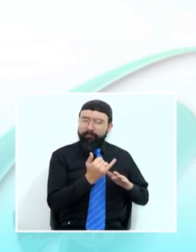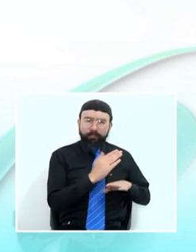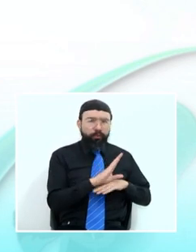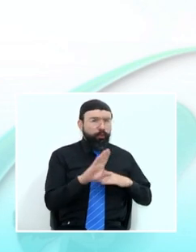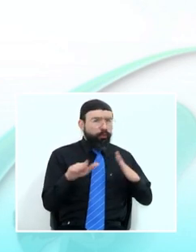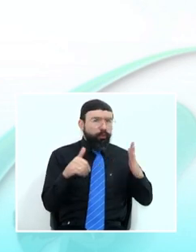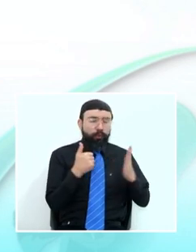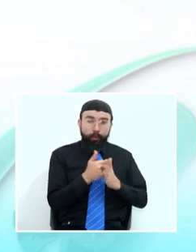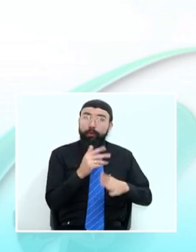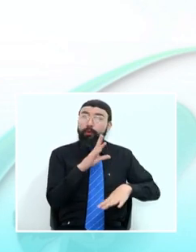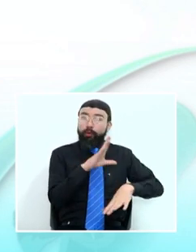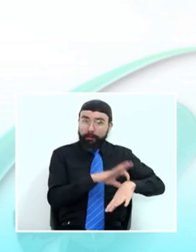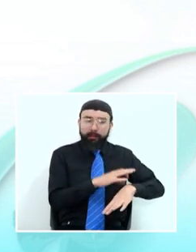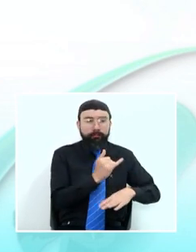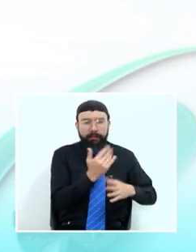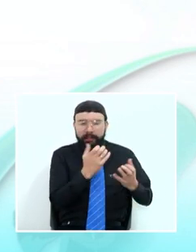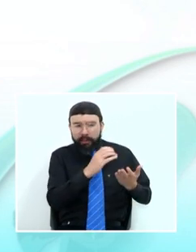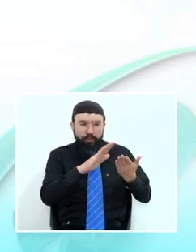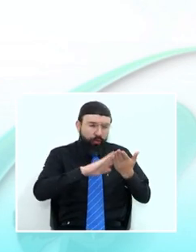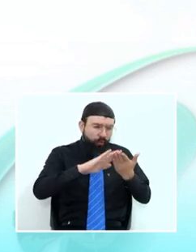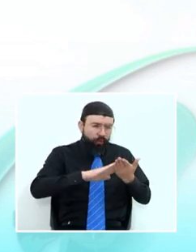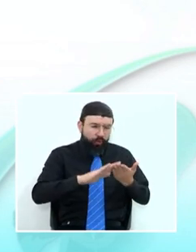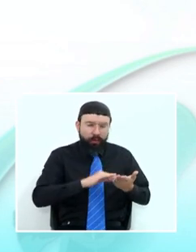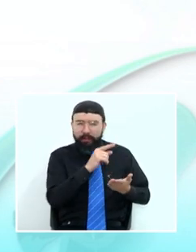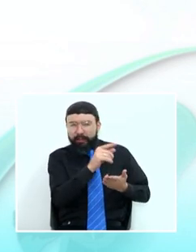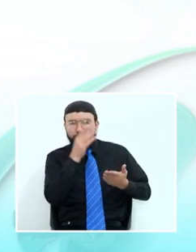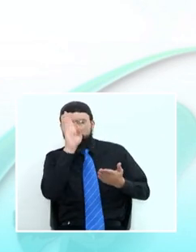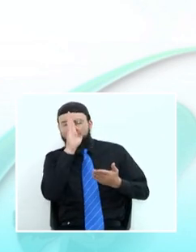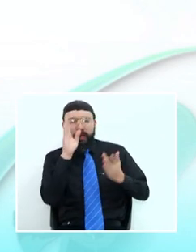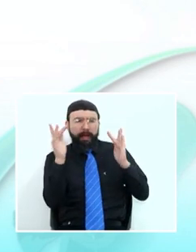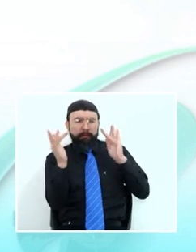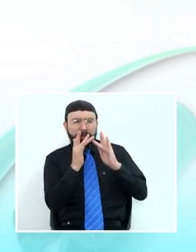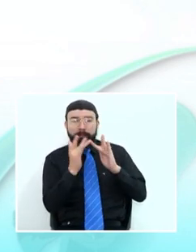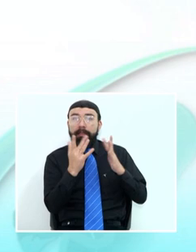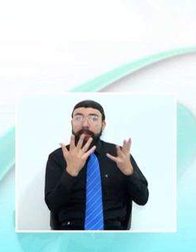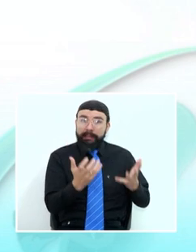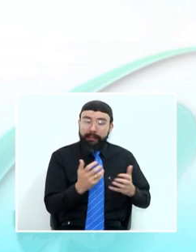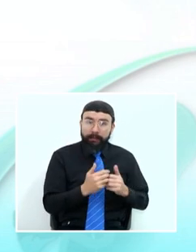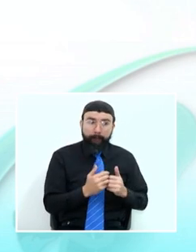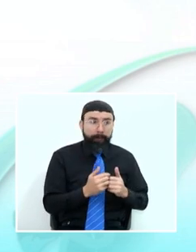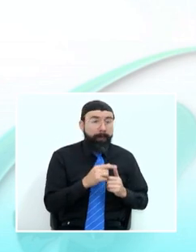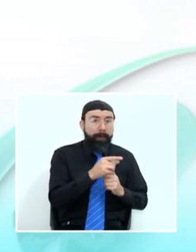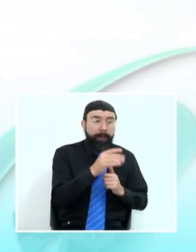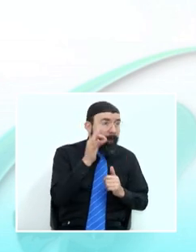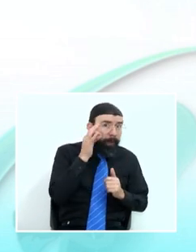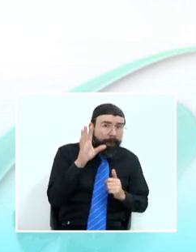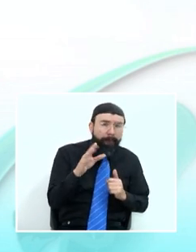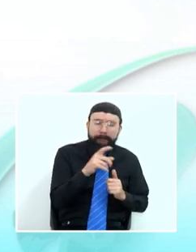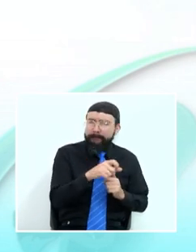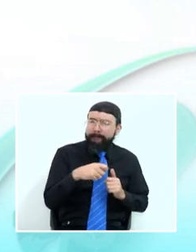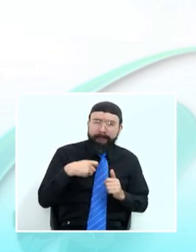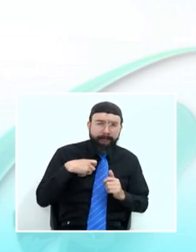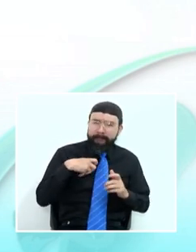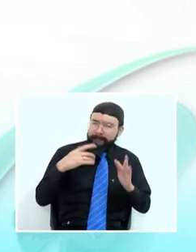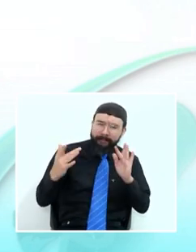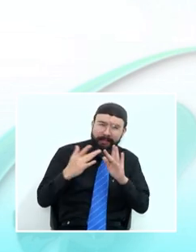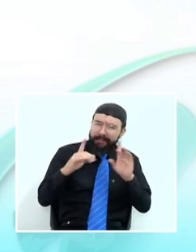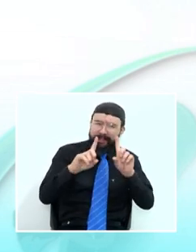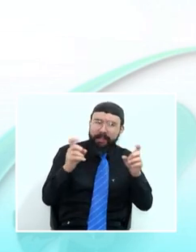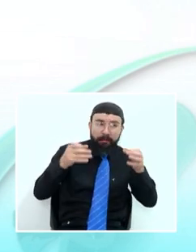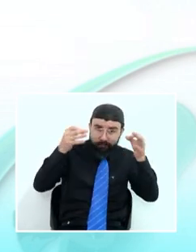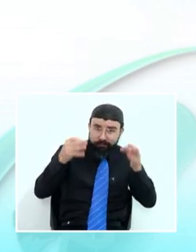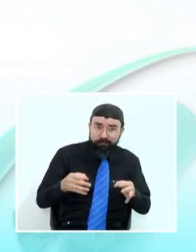médicos, resolviendo todas estas inquietudes, porque muchas de estas pues no tendrán, digamos, que ver con el tema de hoy, pero